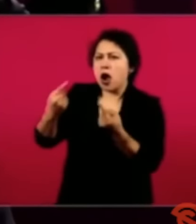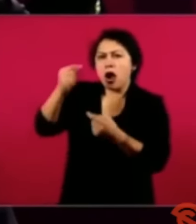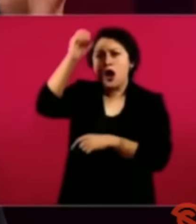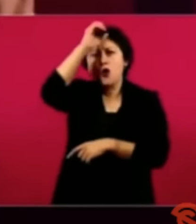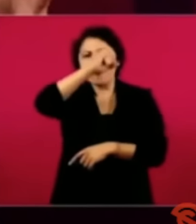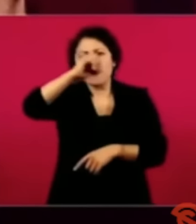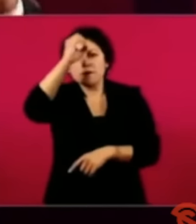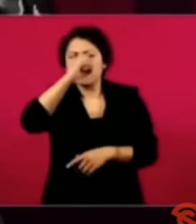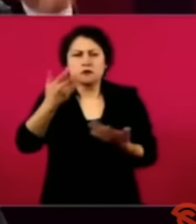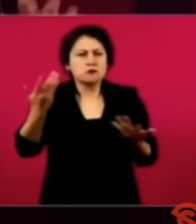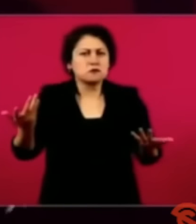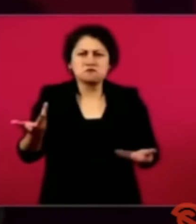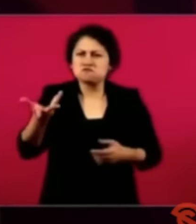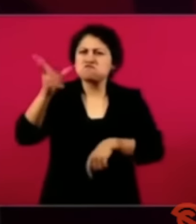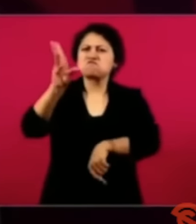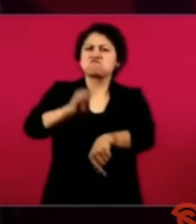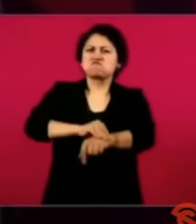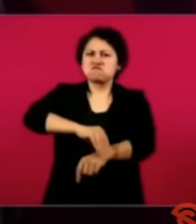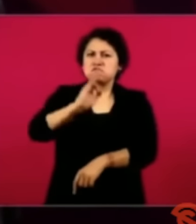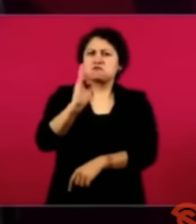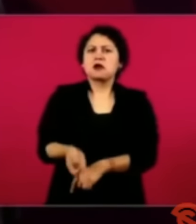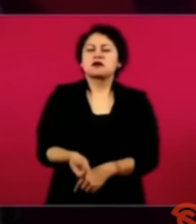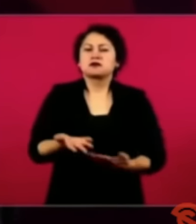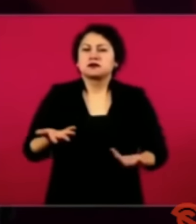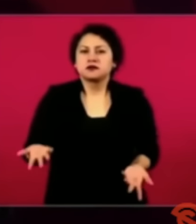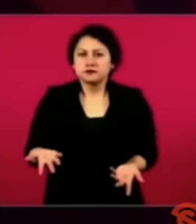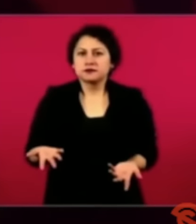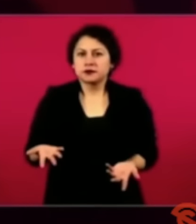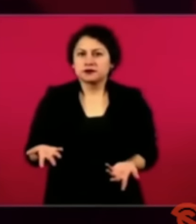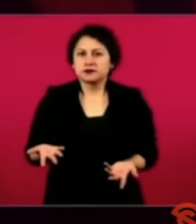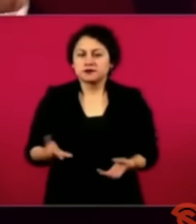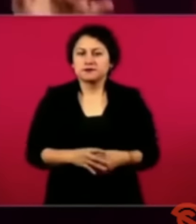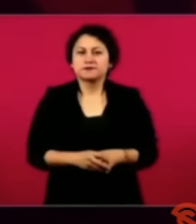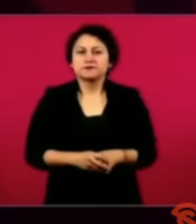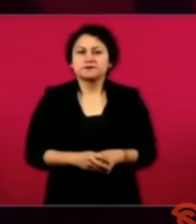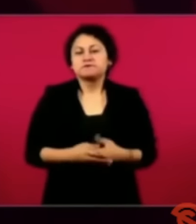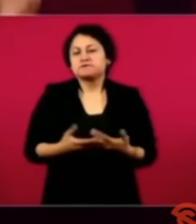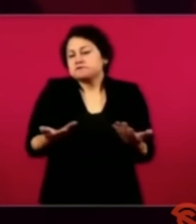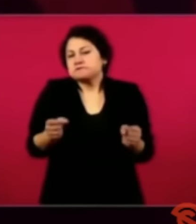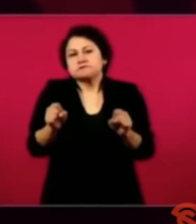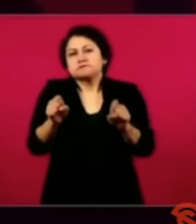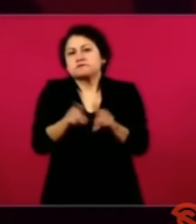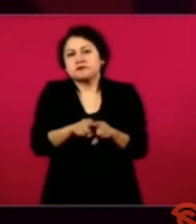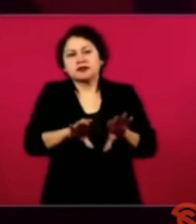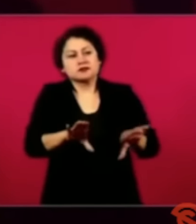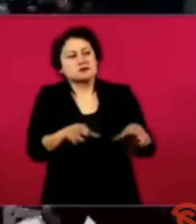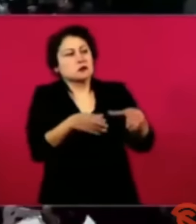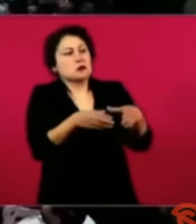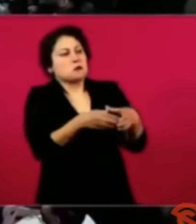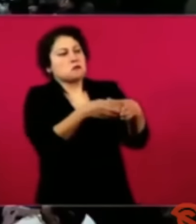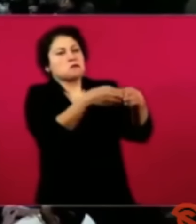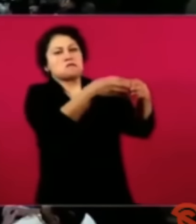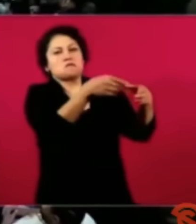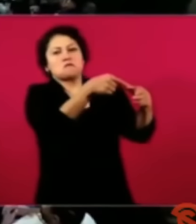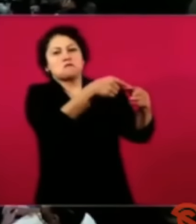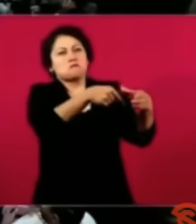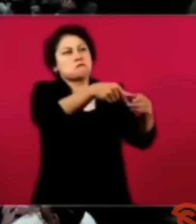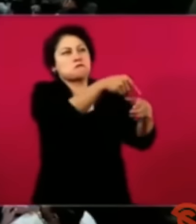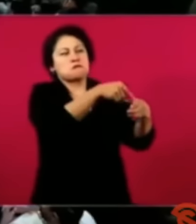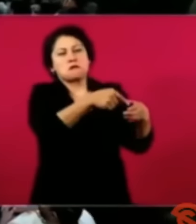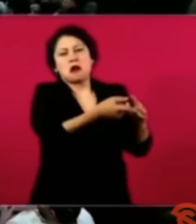desde las trincheras de élite, desde los perfumados estudios de muchos medios de